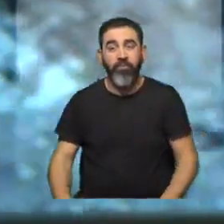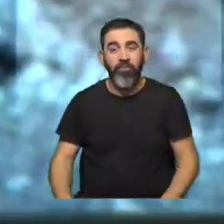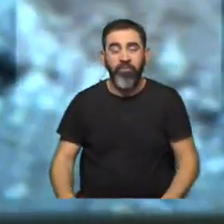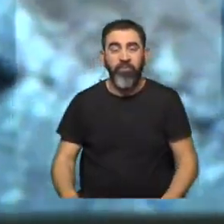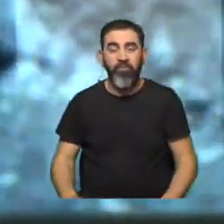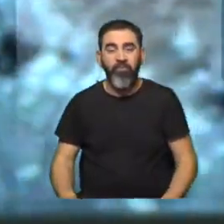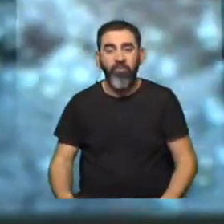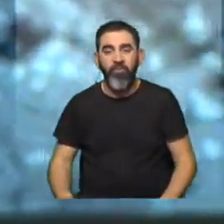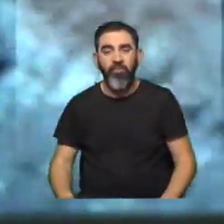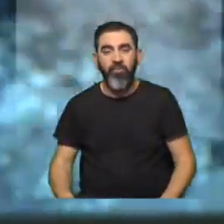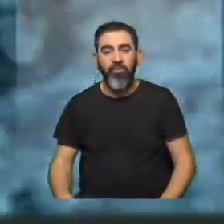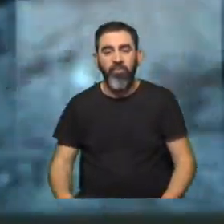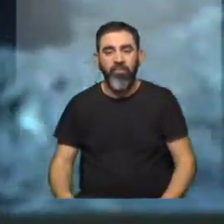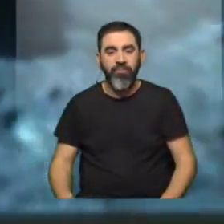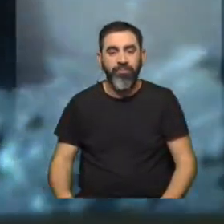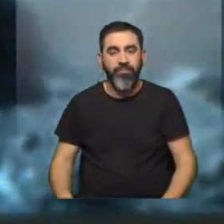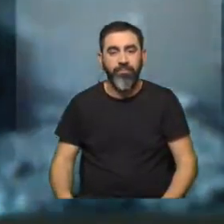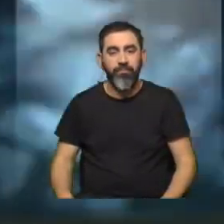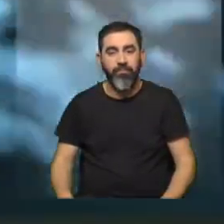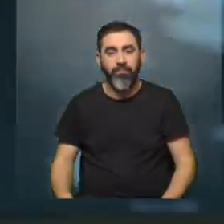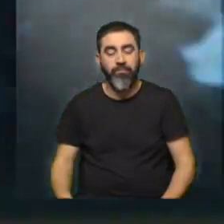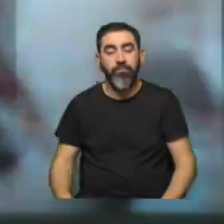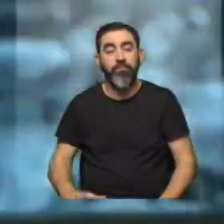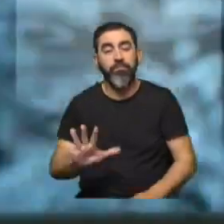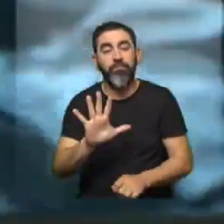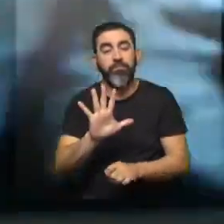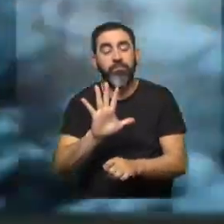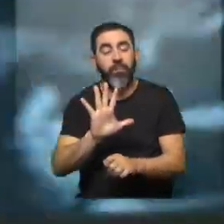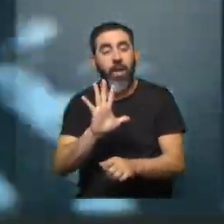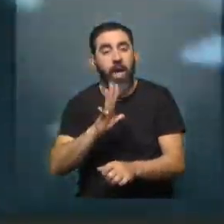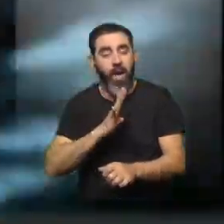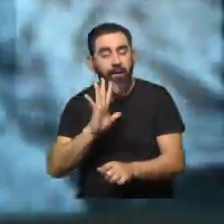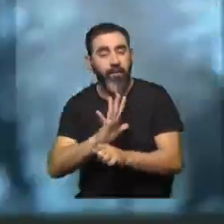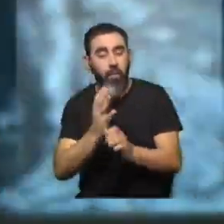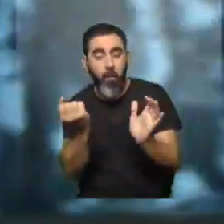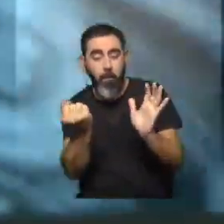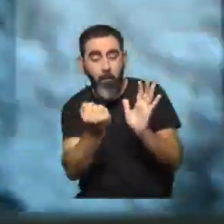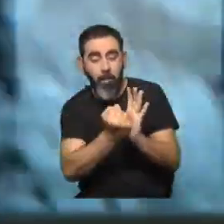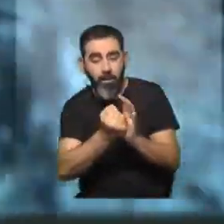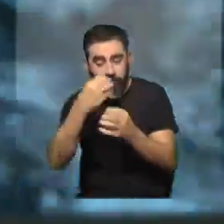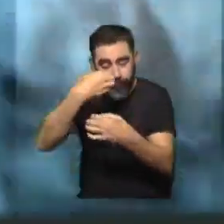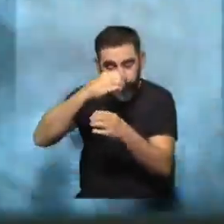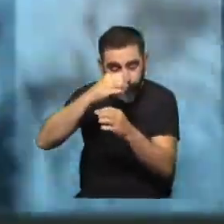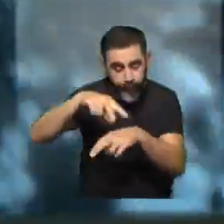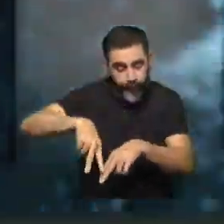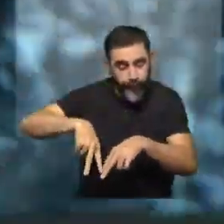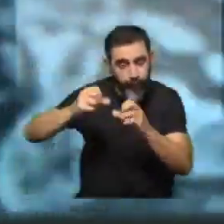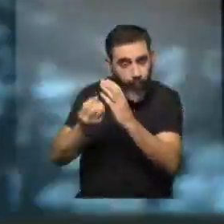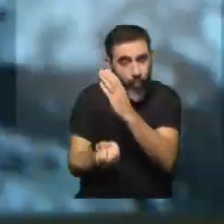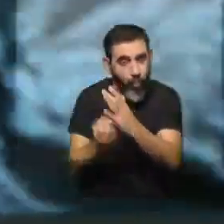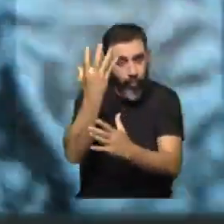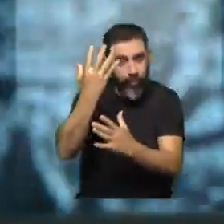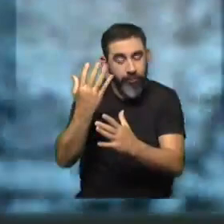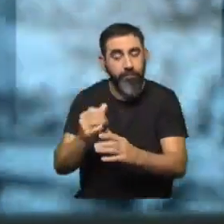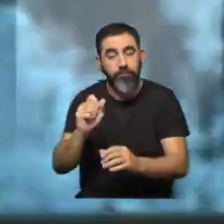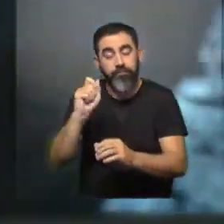menos, pero tienen marcas que estudiadas al microscopio con las técnicas más modernas,